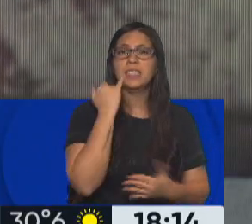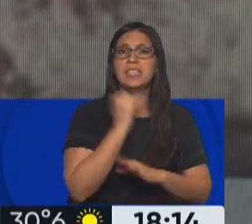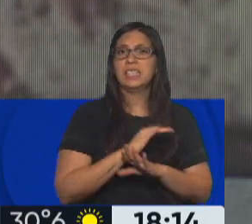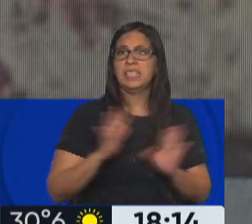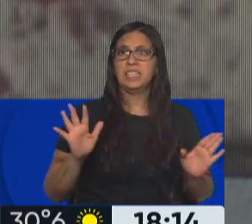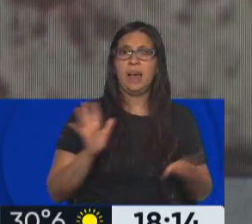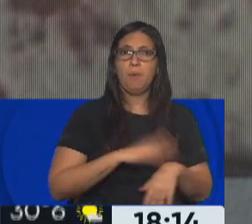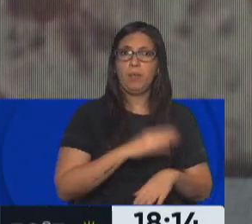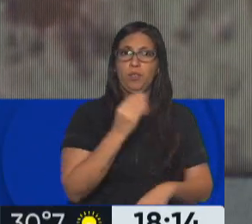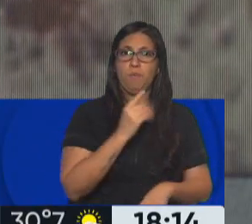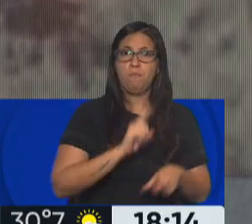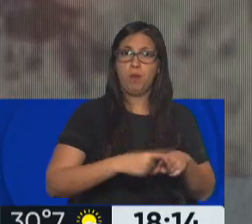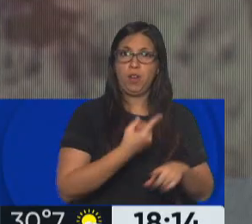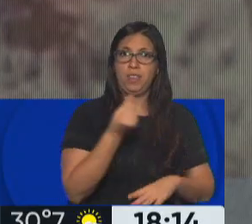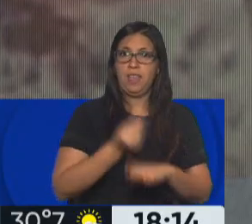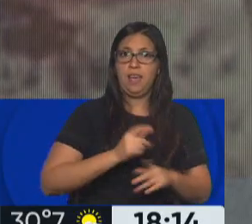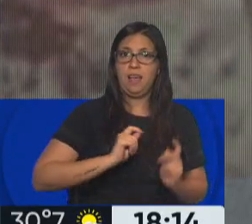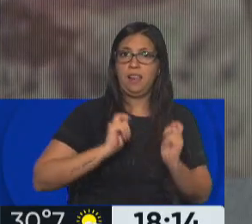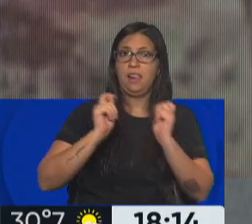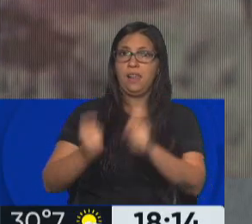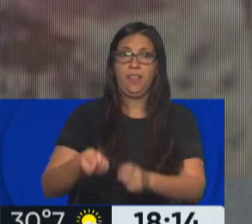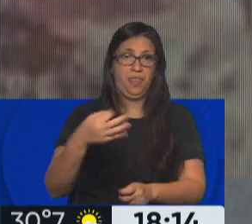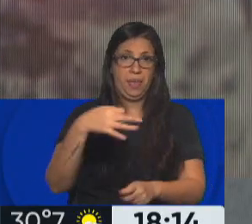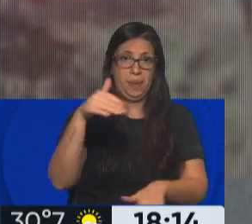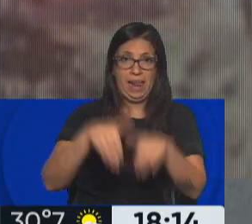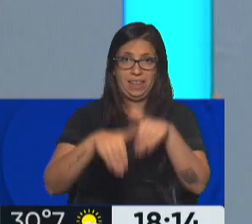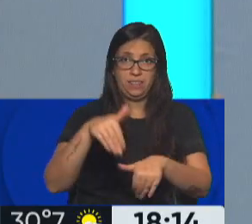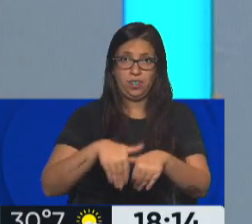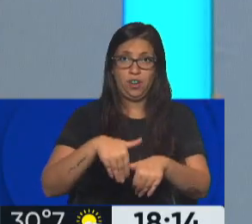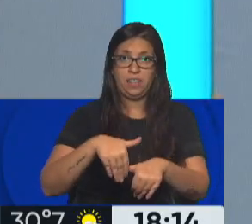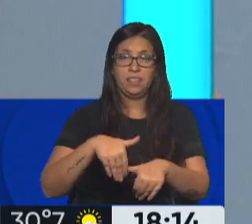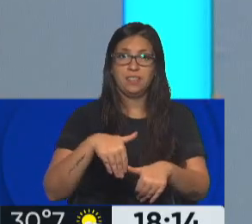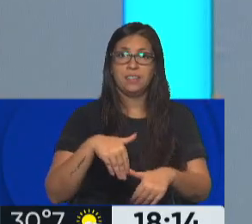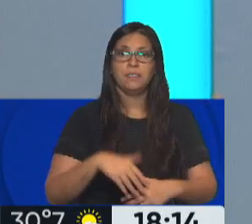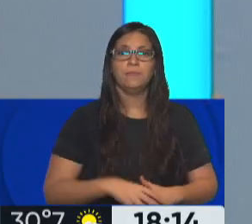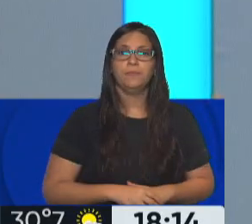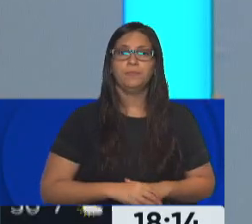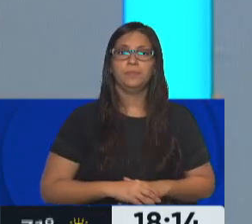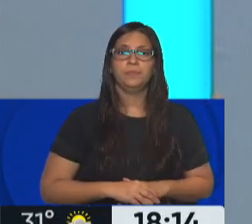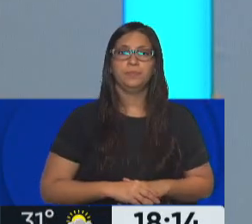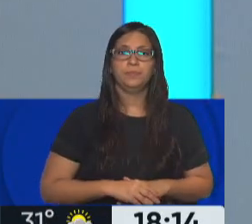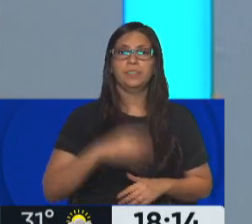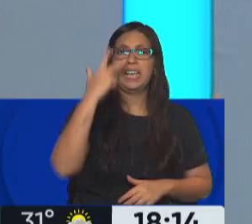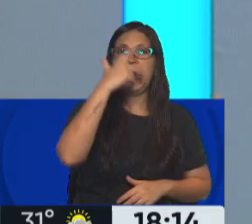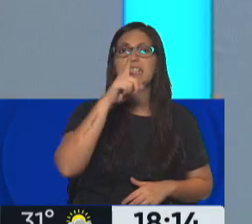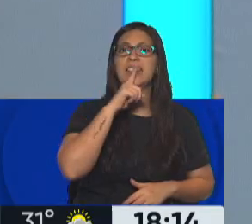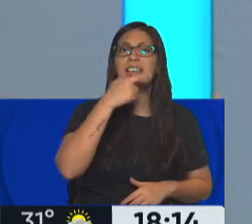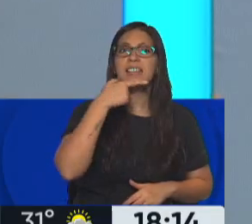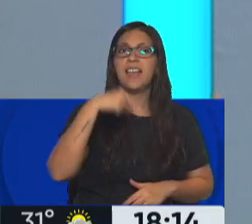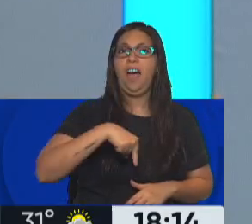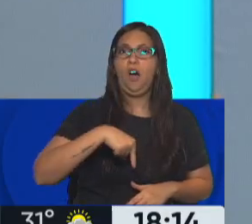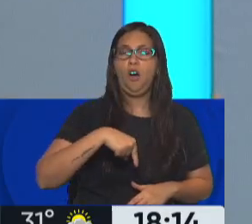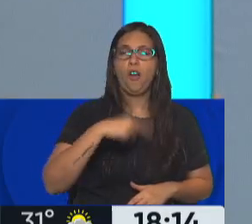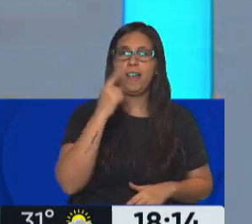concluya esta transición política, deberá haber elecciones, ¿no? Sí, a ver, en ese sentido, HTS se está cuidando mucho